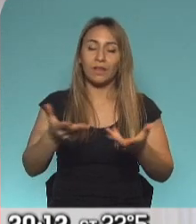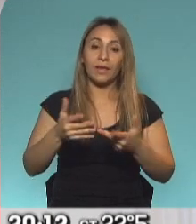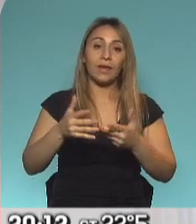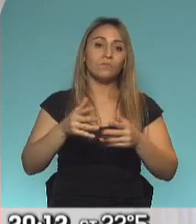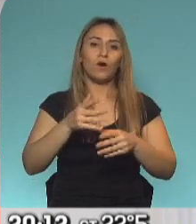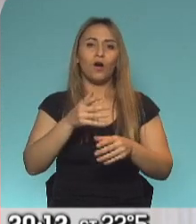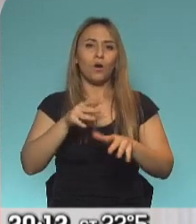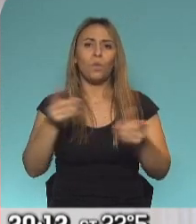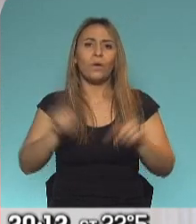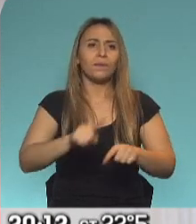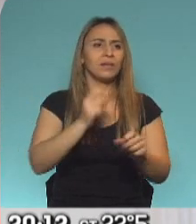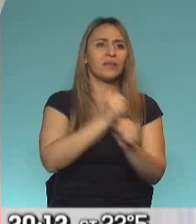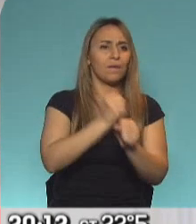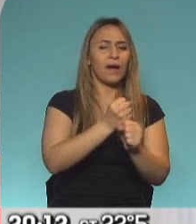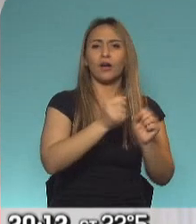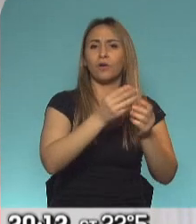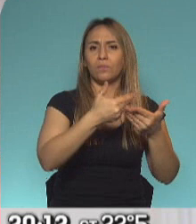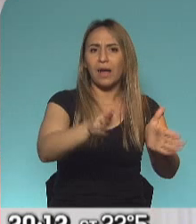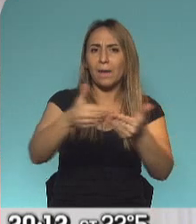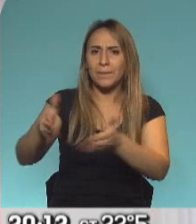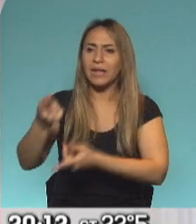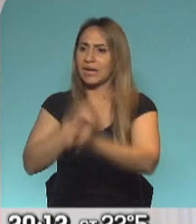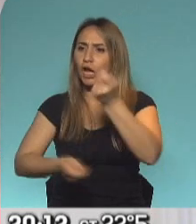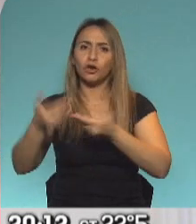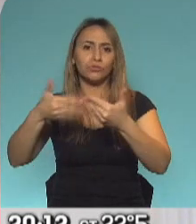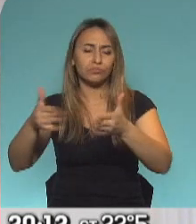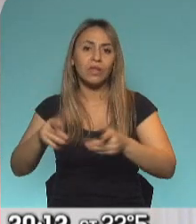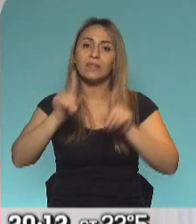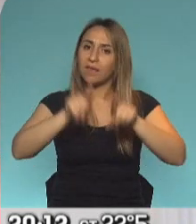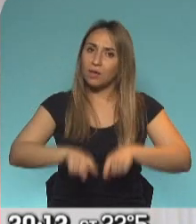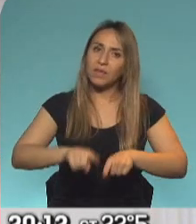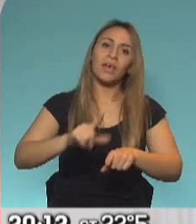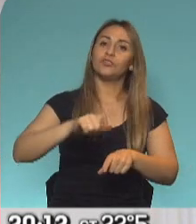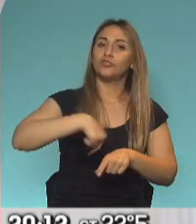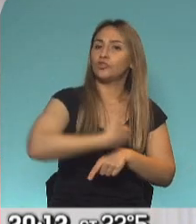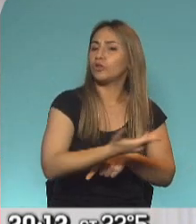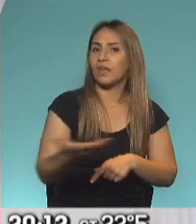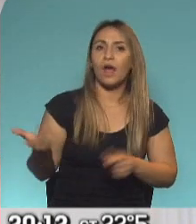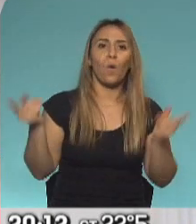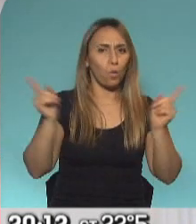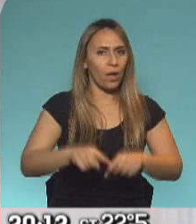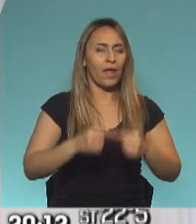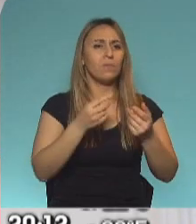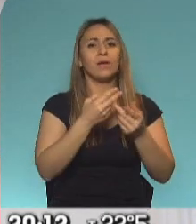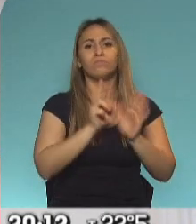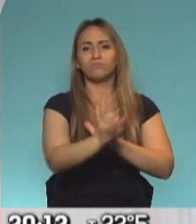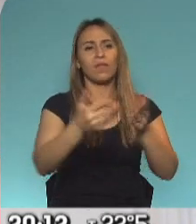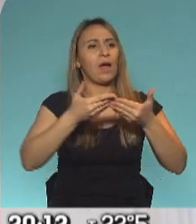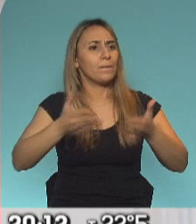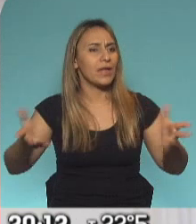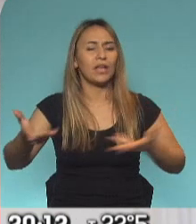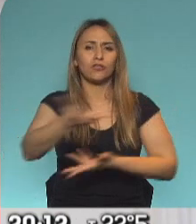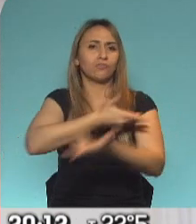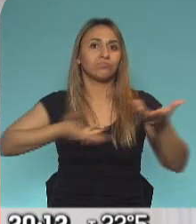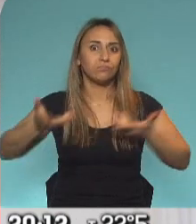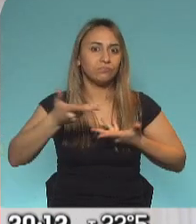actividades económicas, comerciales o hasta incluso sociales estén obviamente llevándose a